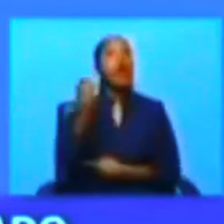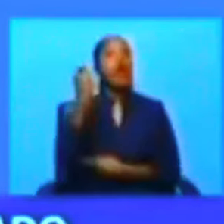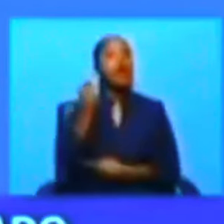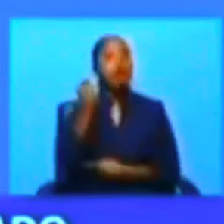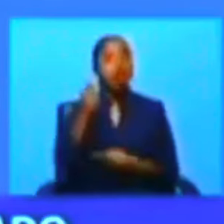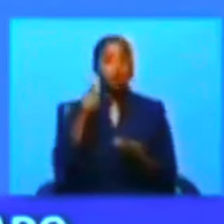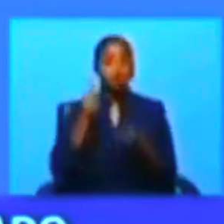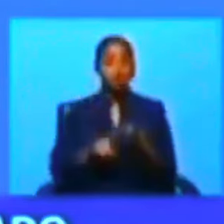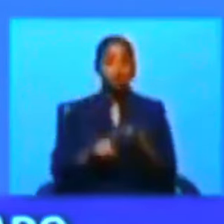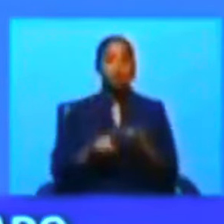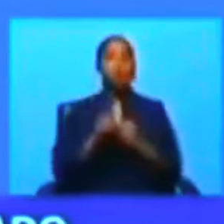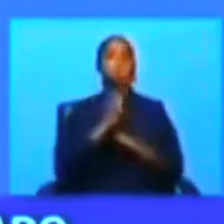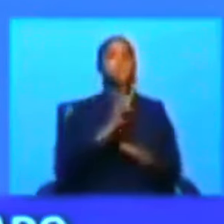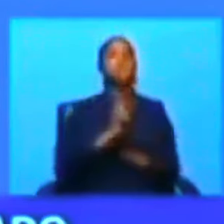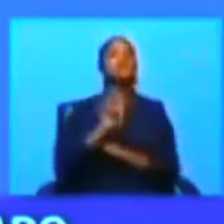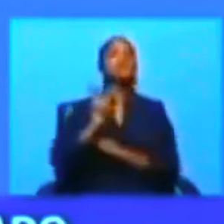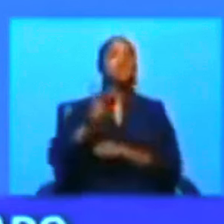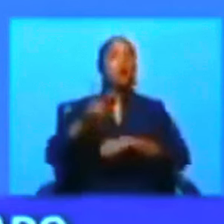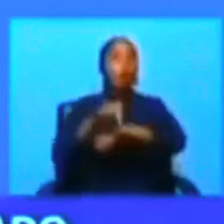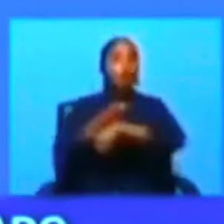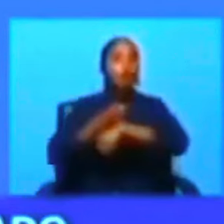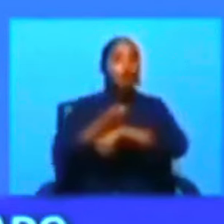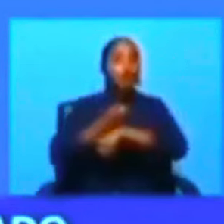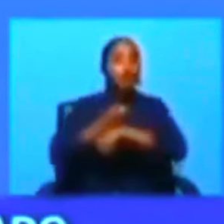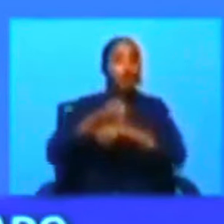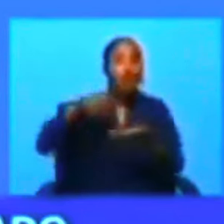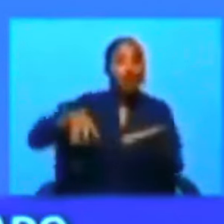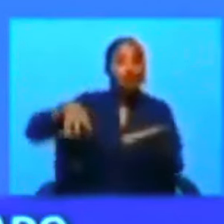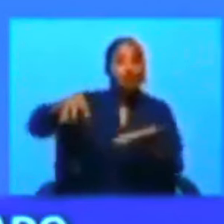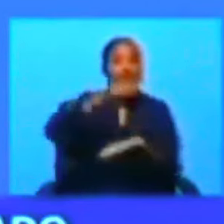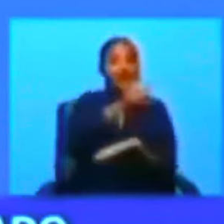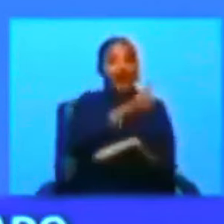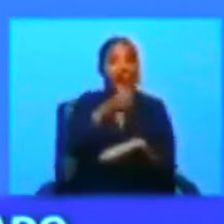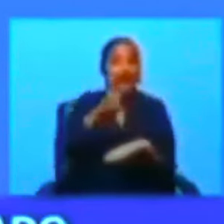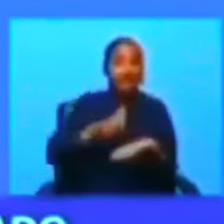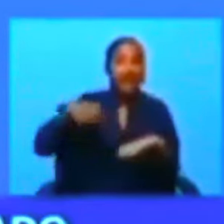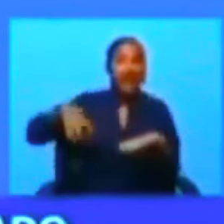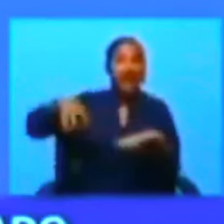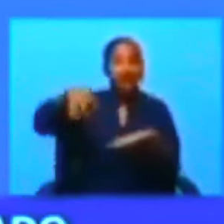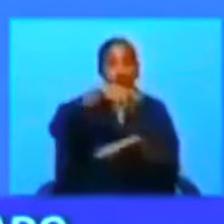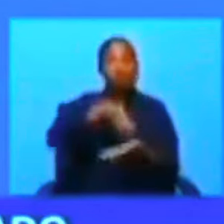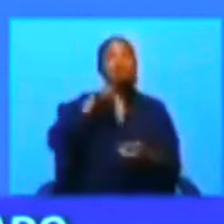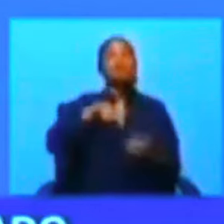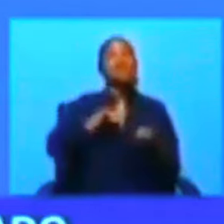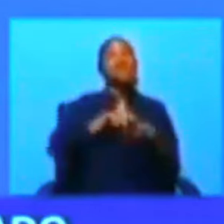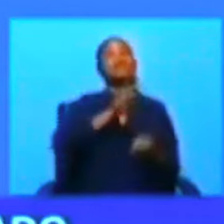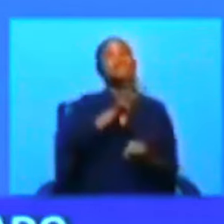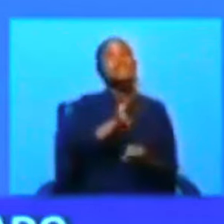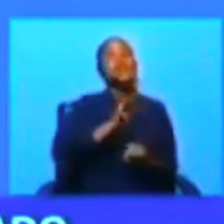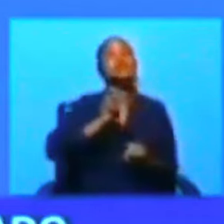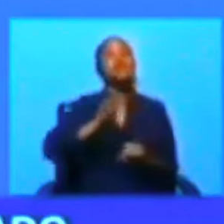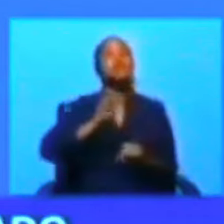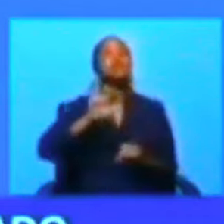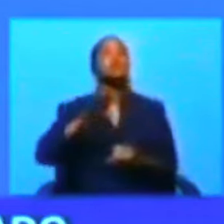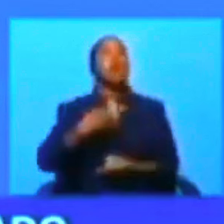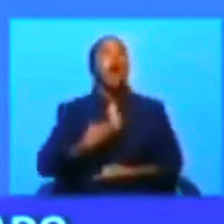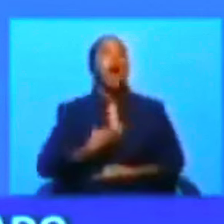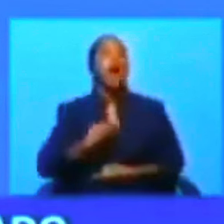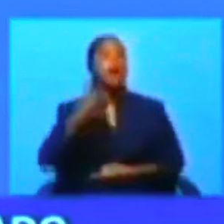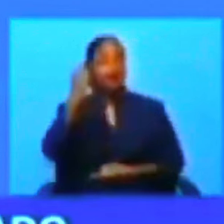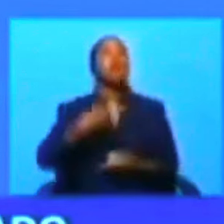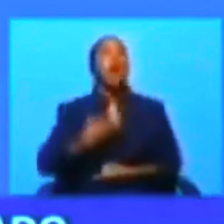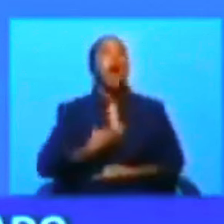y 335 consejos municipales. En 12 meses estaremos en elecciones, así lo indicó el